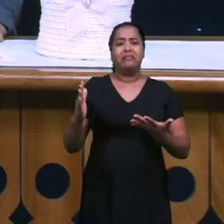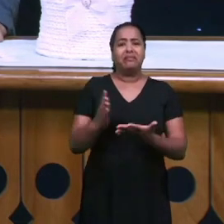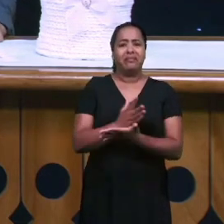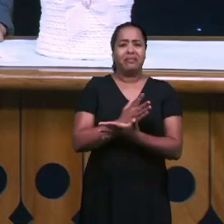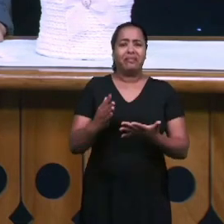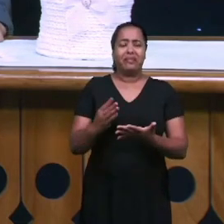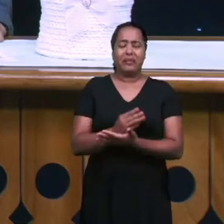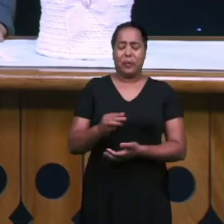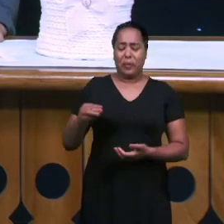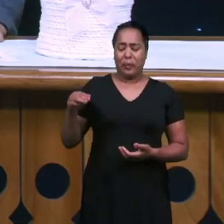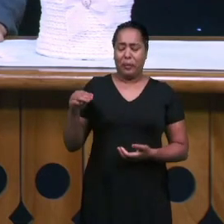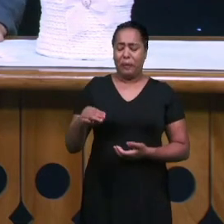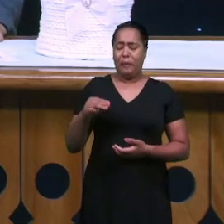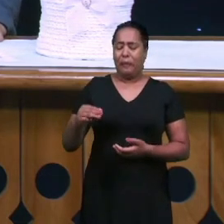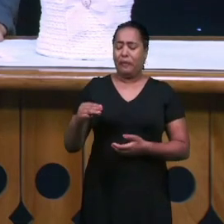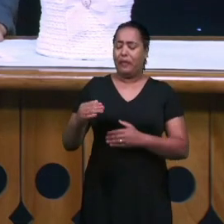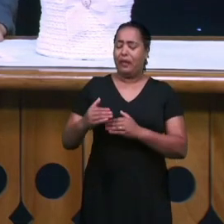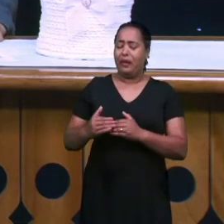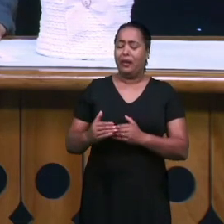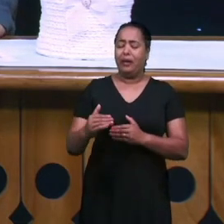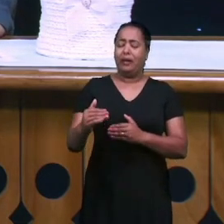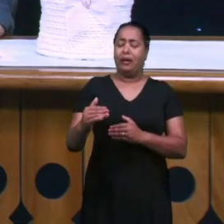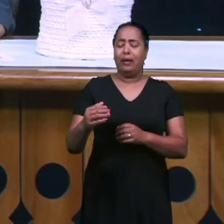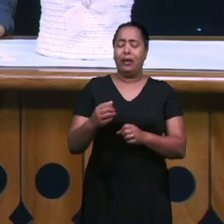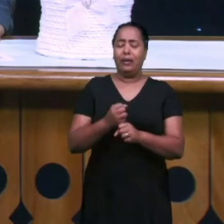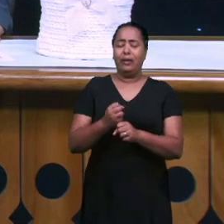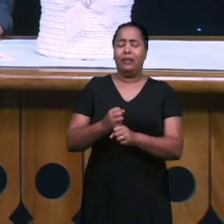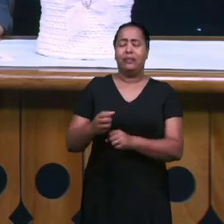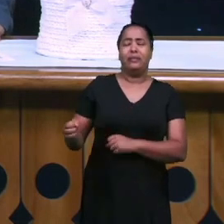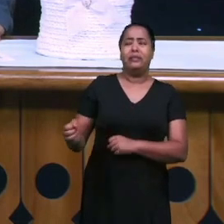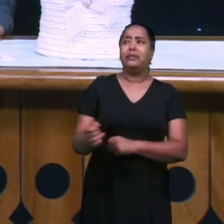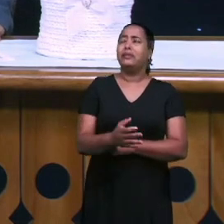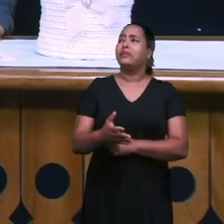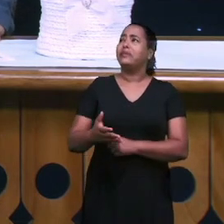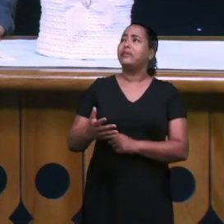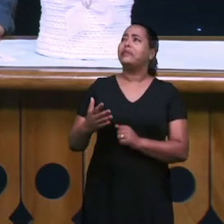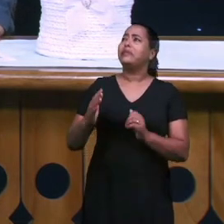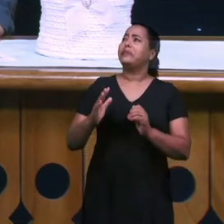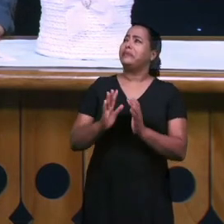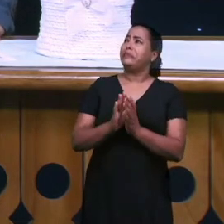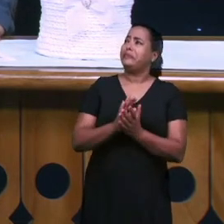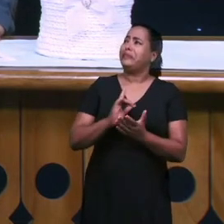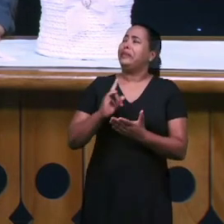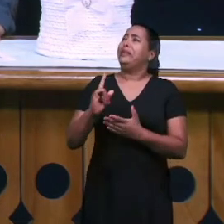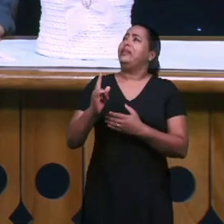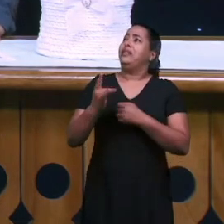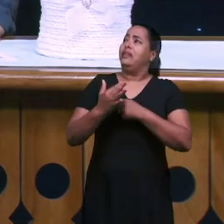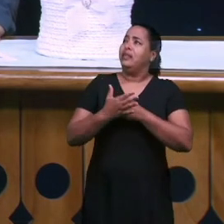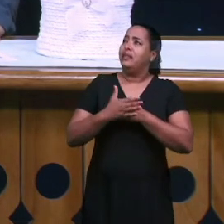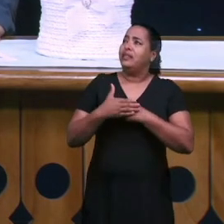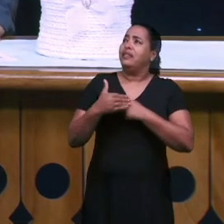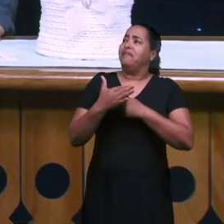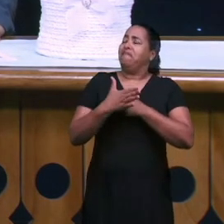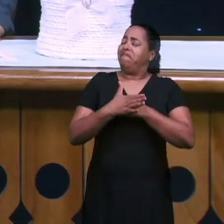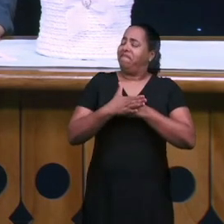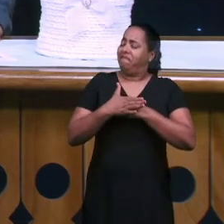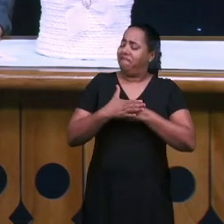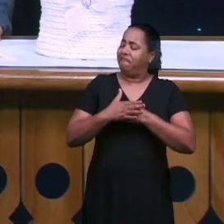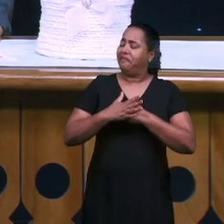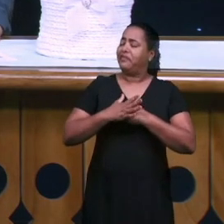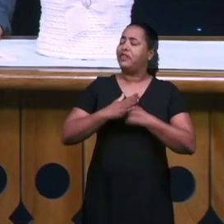algunos instantes para comenzar este nuevo año. Que tu palabra, que nos ha